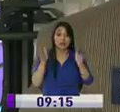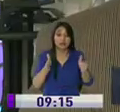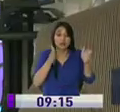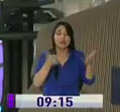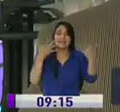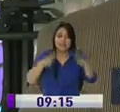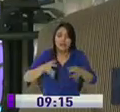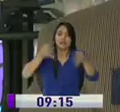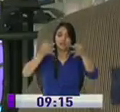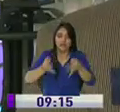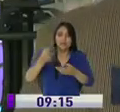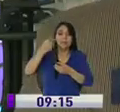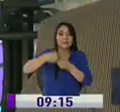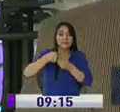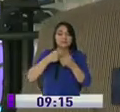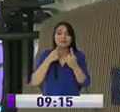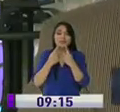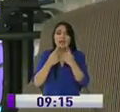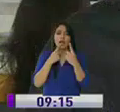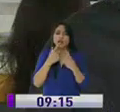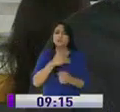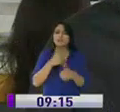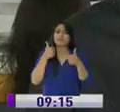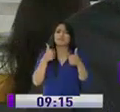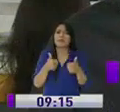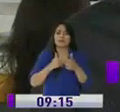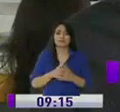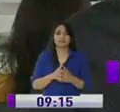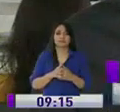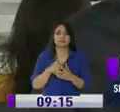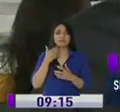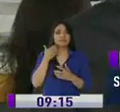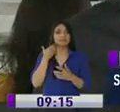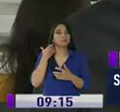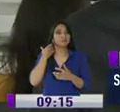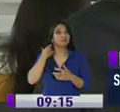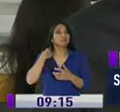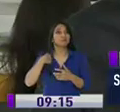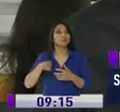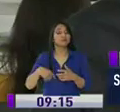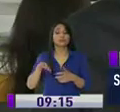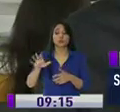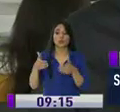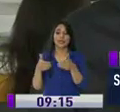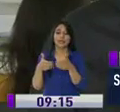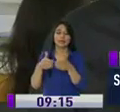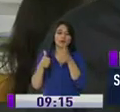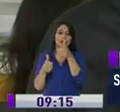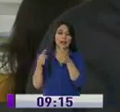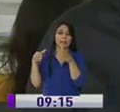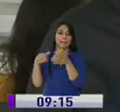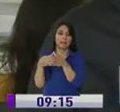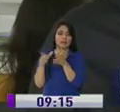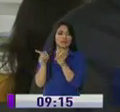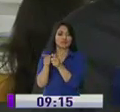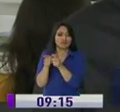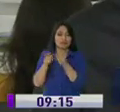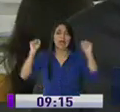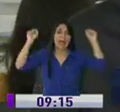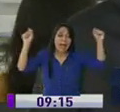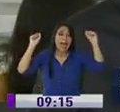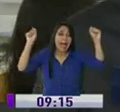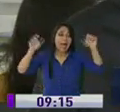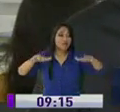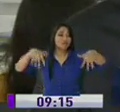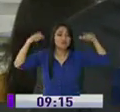su presencia en este diálogo, se sientan cómodos. Ellos podrán estar con un equipo de campaña reducido, no habrá barras como